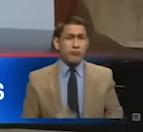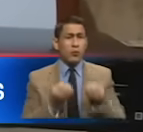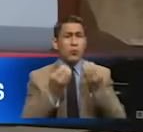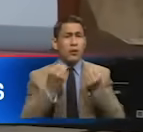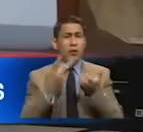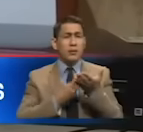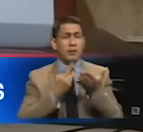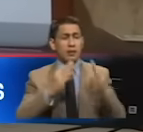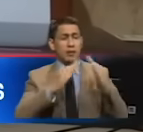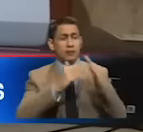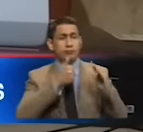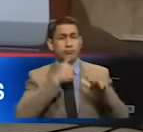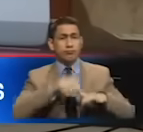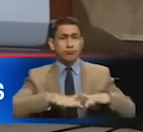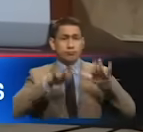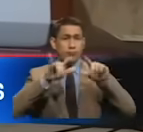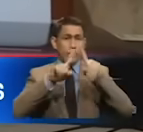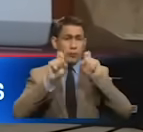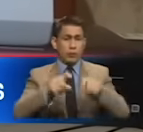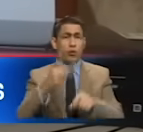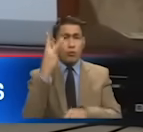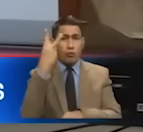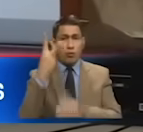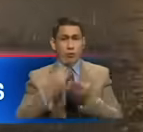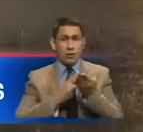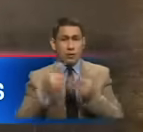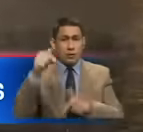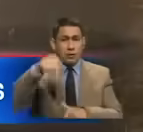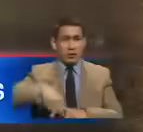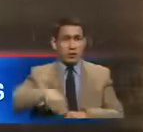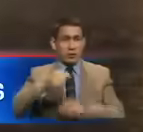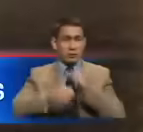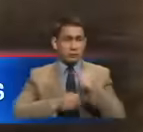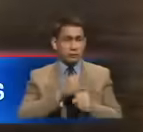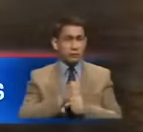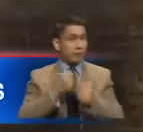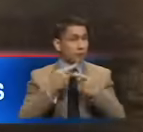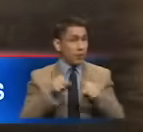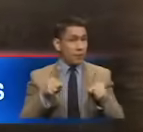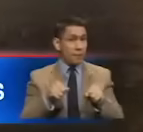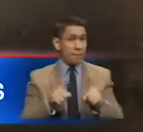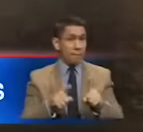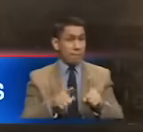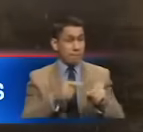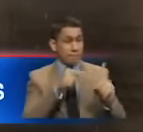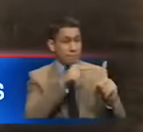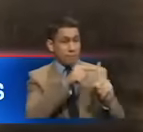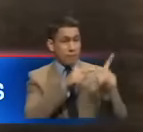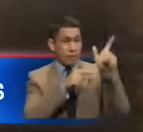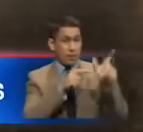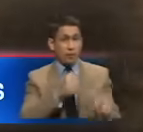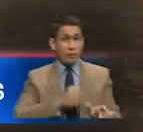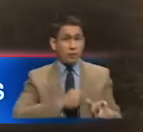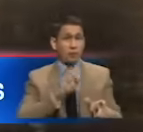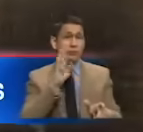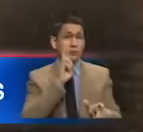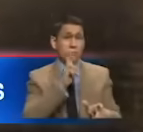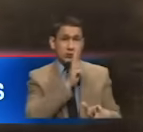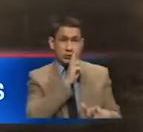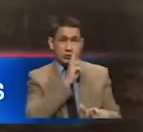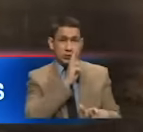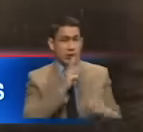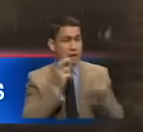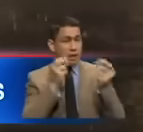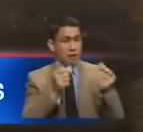inundado? Dos veces ya en este año. Mientras que a los dueños de este comedor no les quedó más que terminar de asar